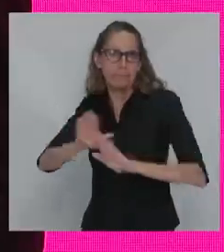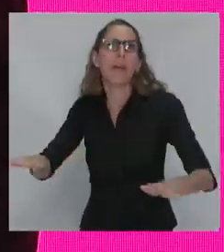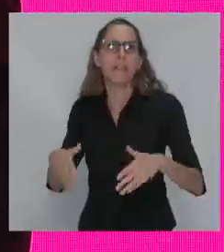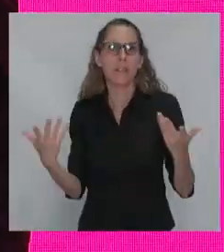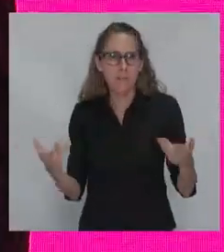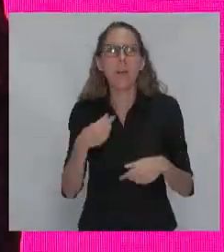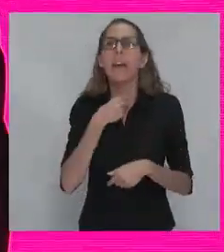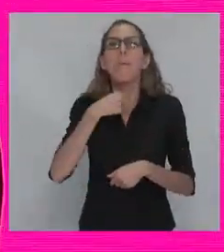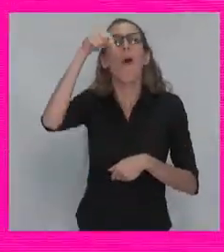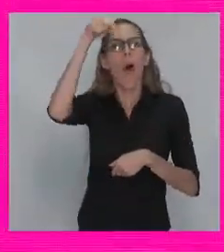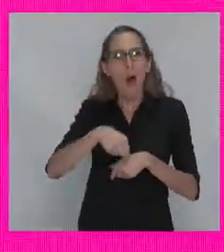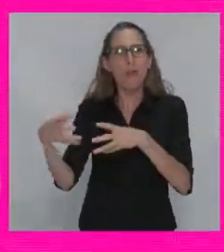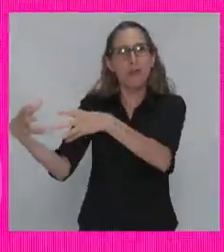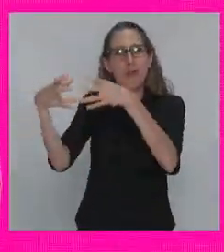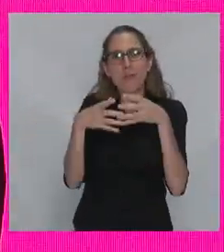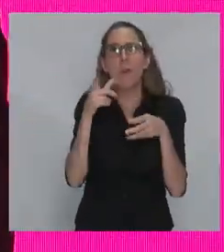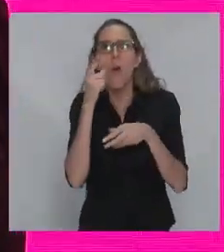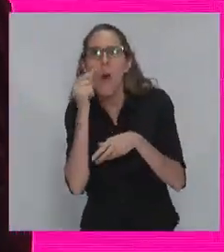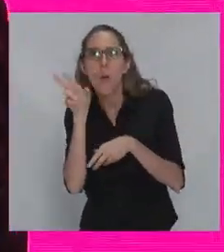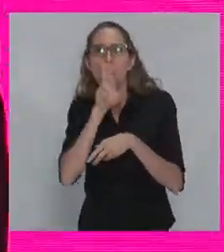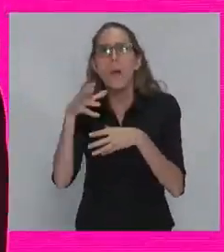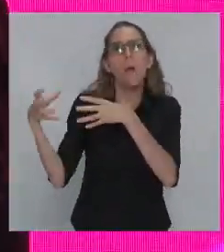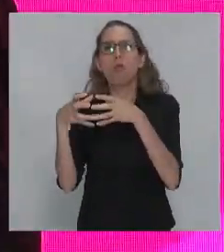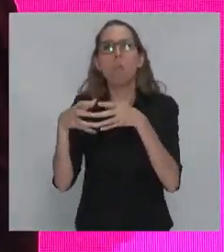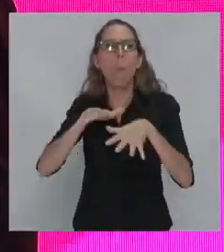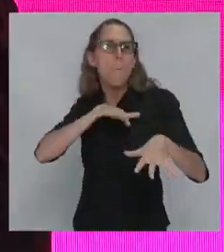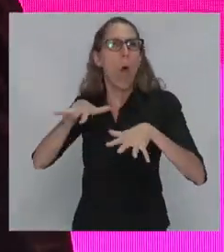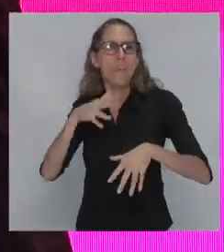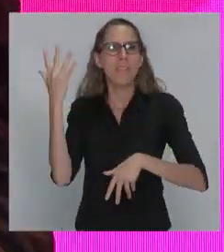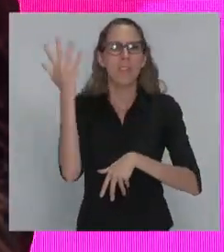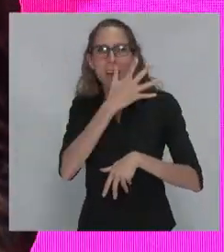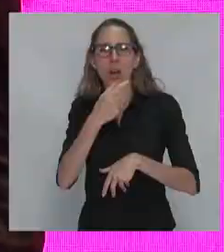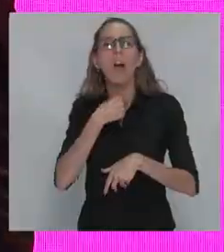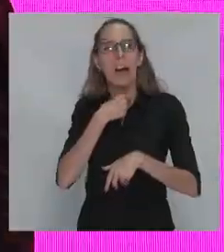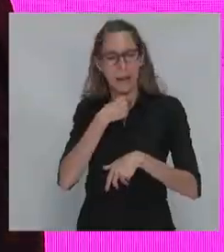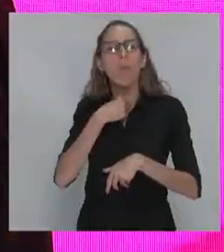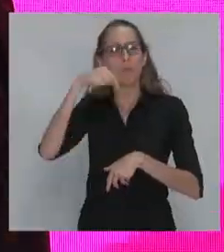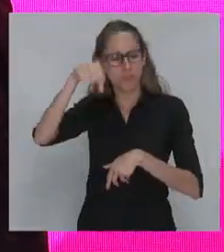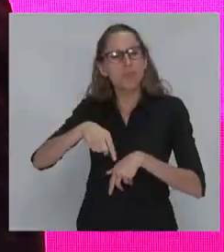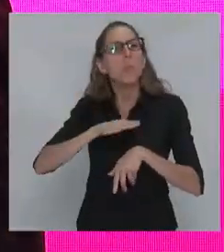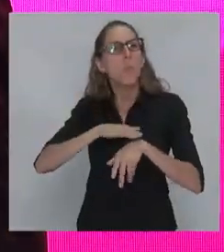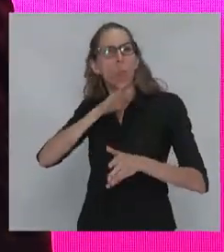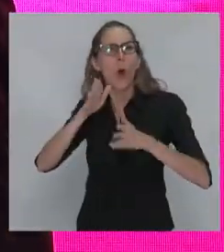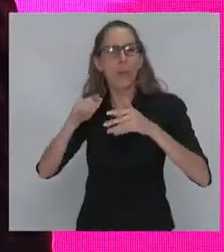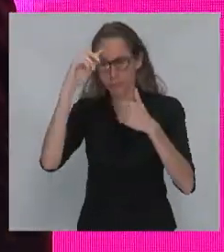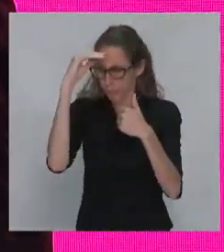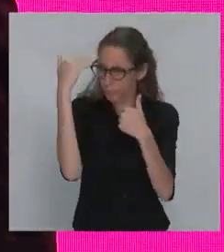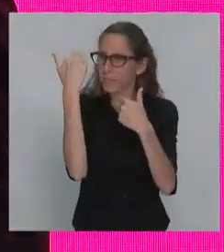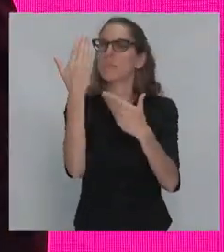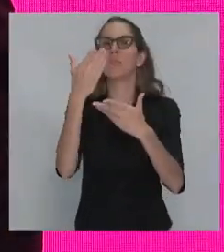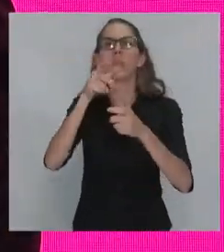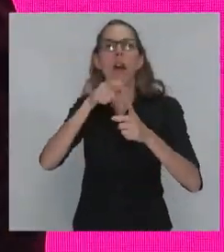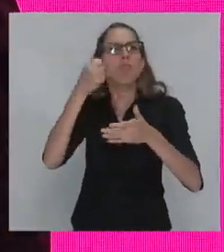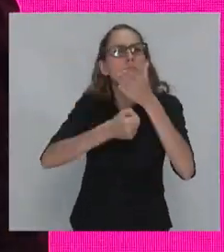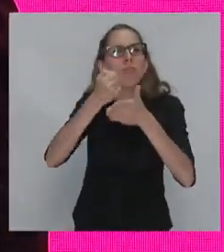presencia de algunas compañeras y compañeros del Movimiento Negro, realizar un pequeño momento en homenaje a las luchas contra